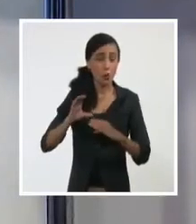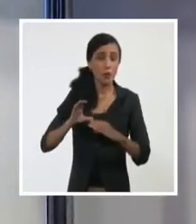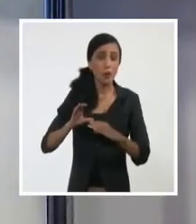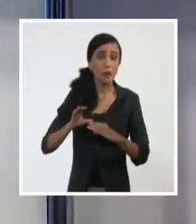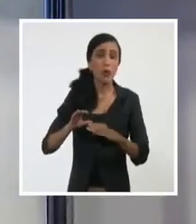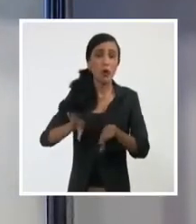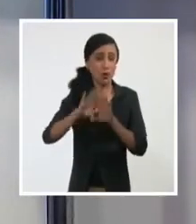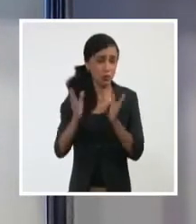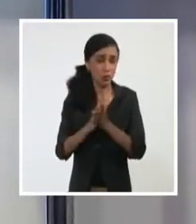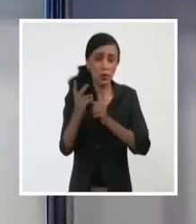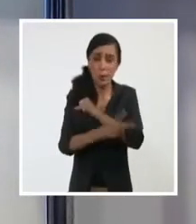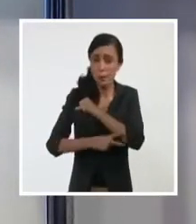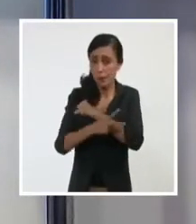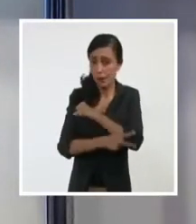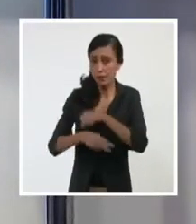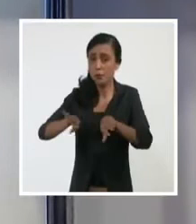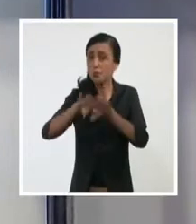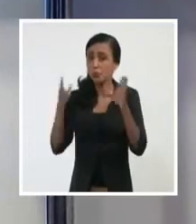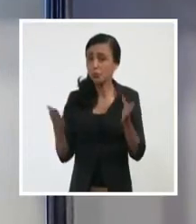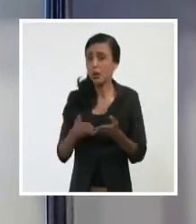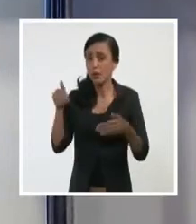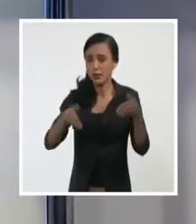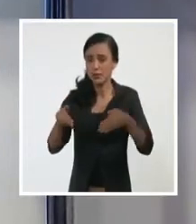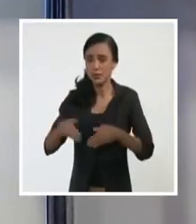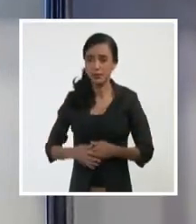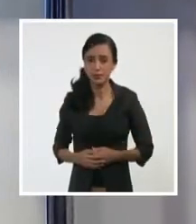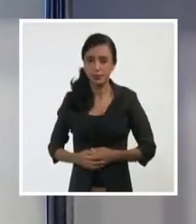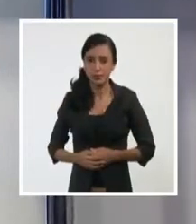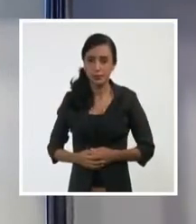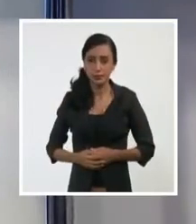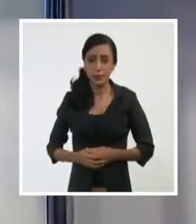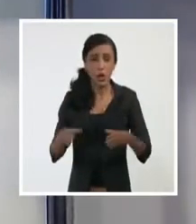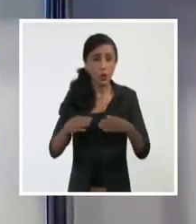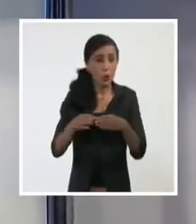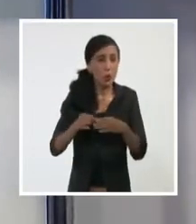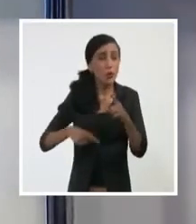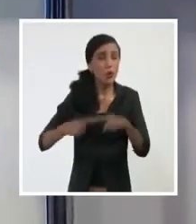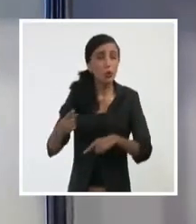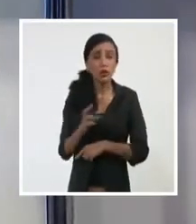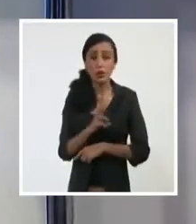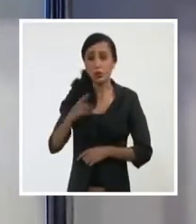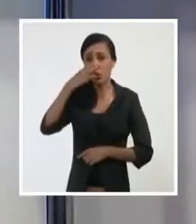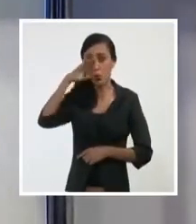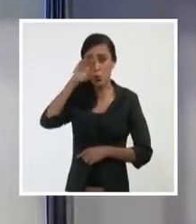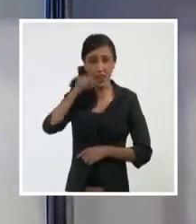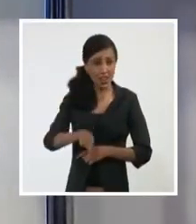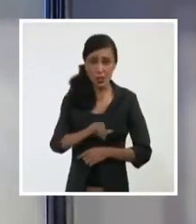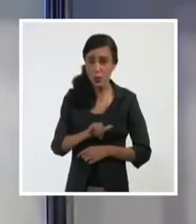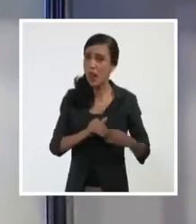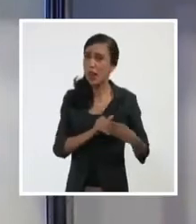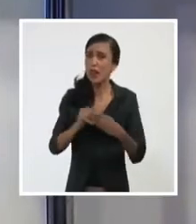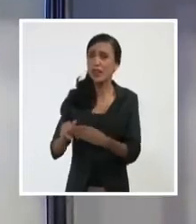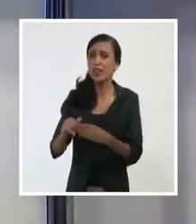mundial pro-estadounidenses. Adelanto que la contrarrevolución cubana será allí el brazo ejecutor de expresiones